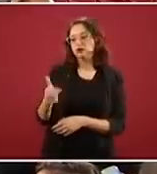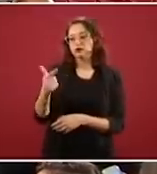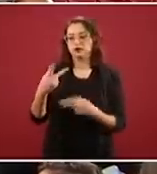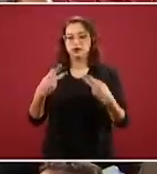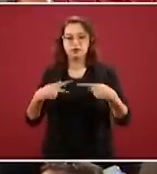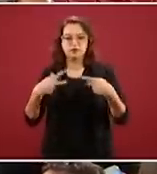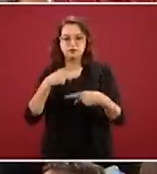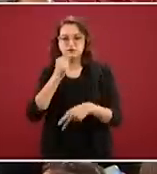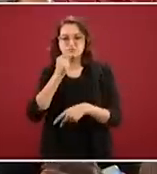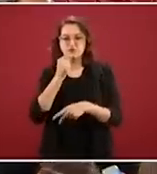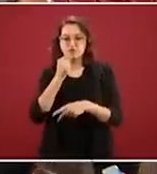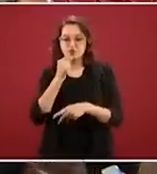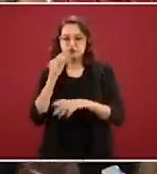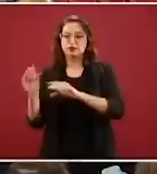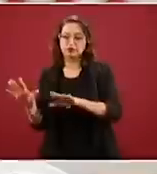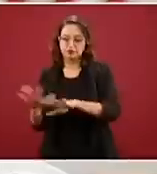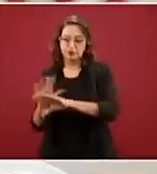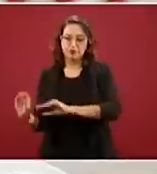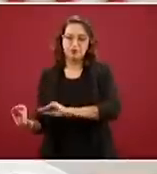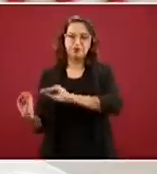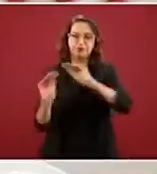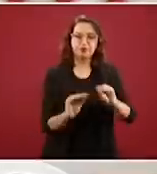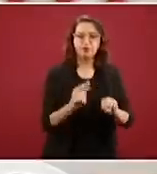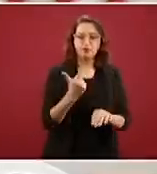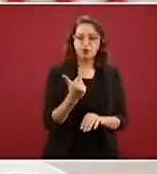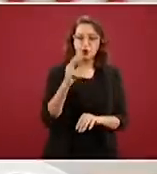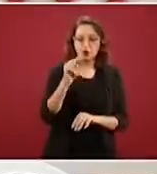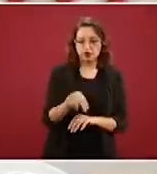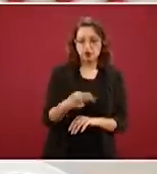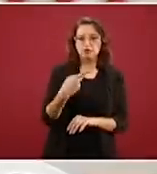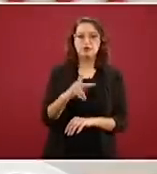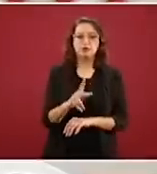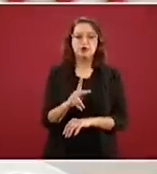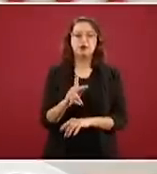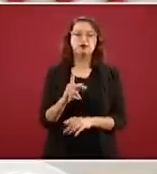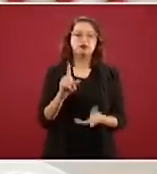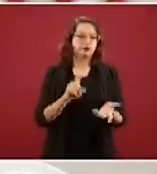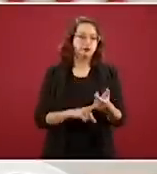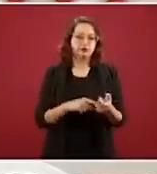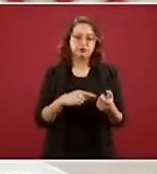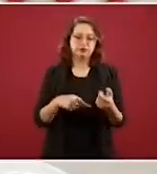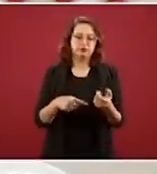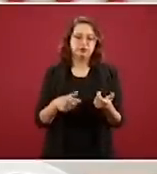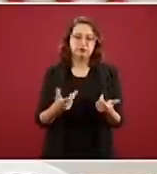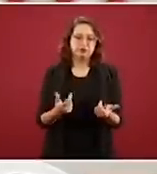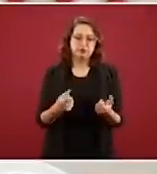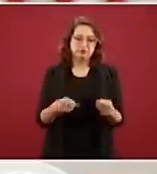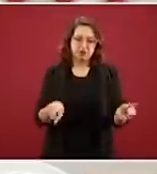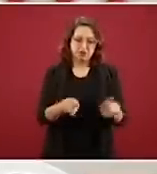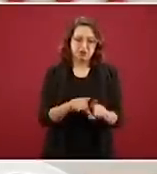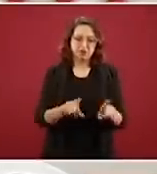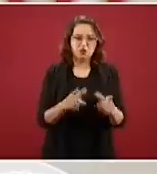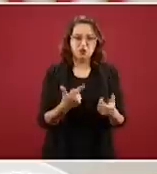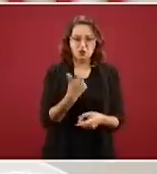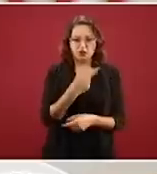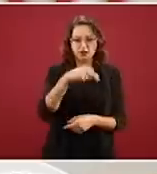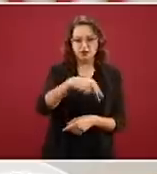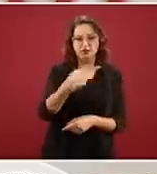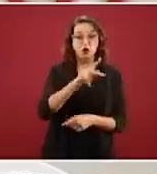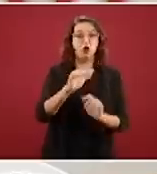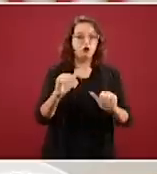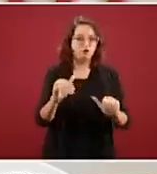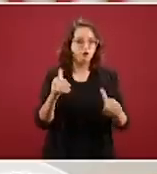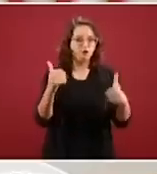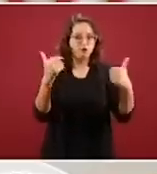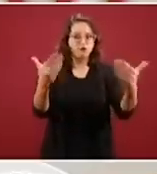que pasan a la Guardia Nacional y son también ya, bueno, parte de la Guardia Nacional, sin embargo,